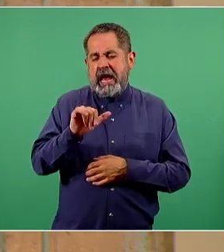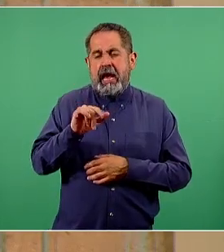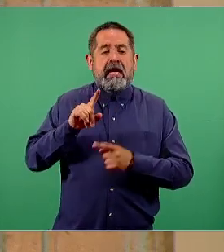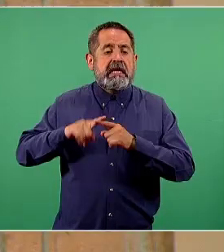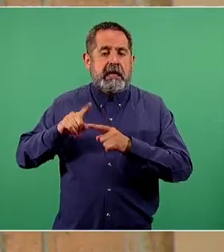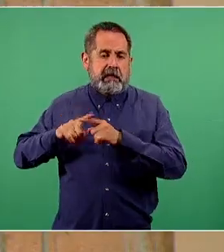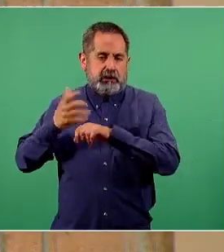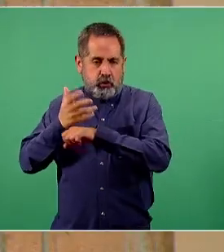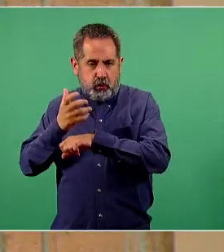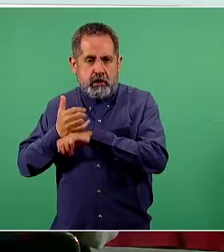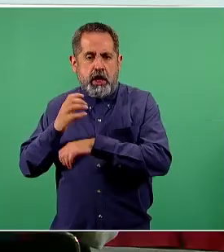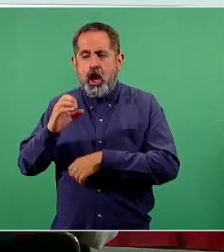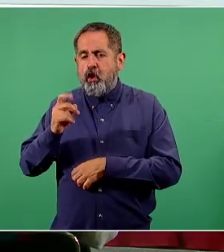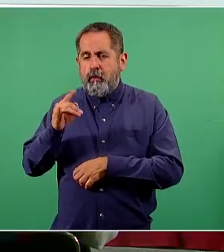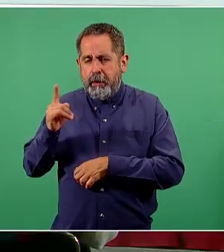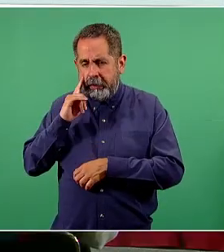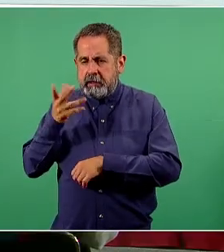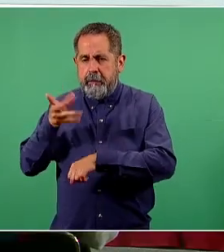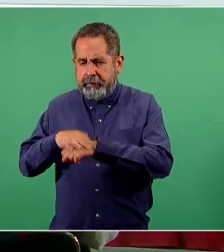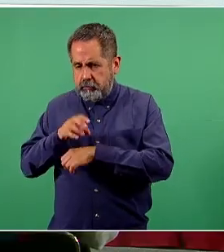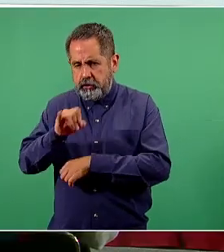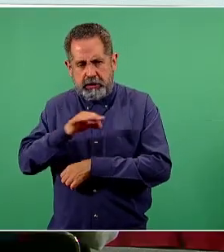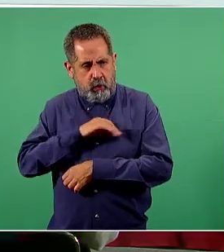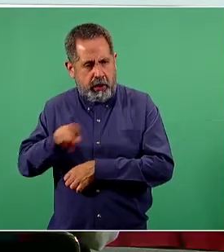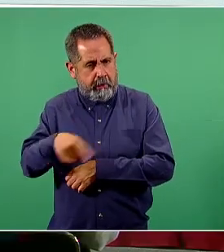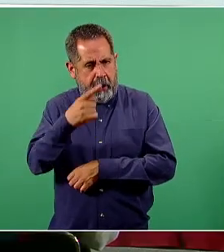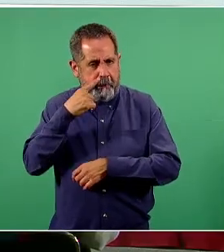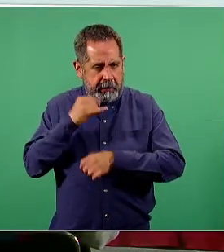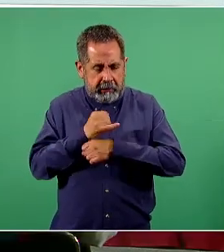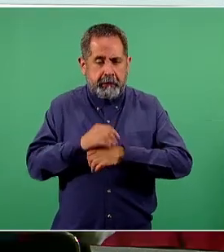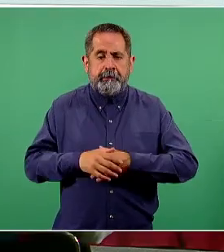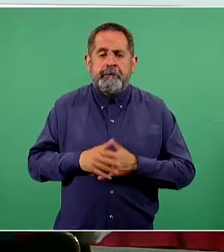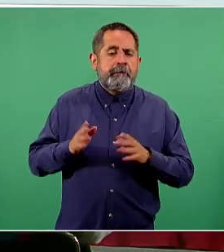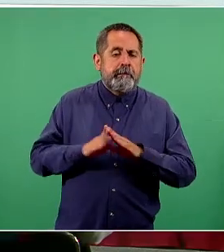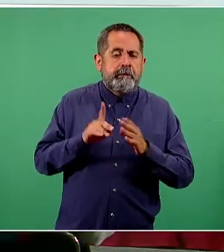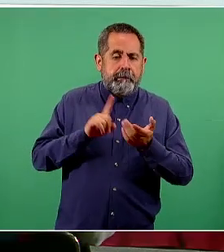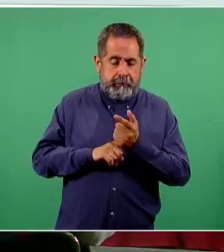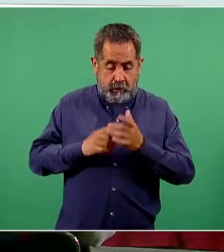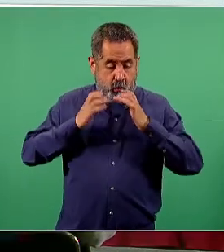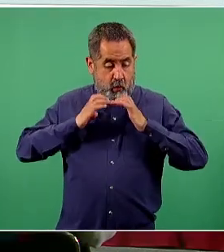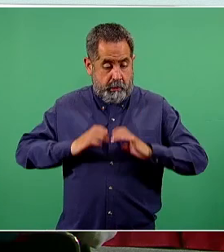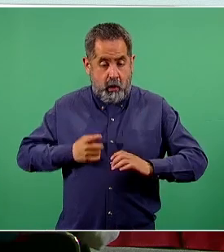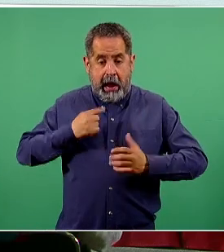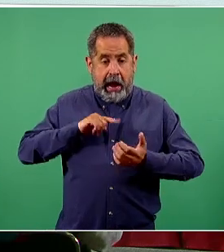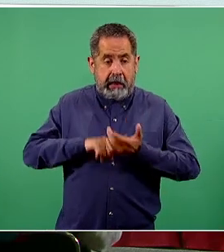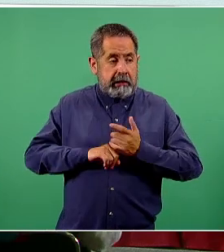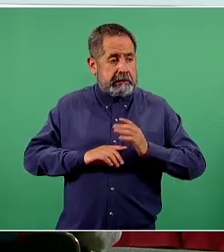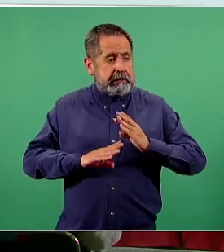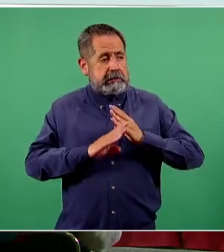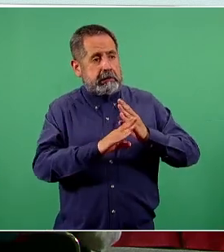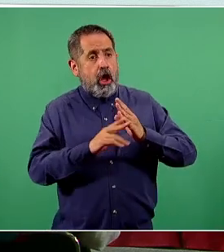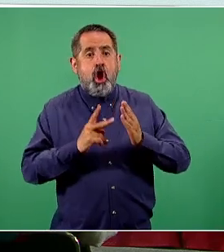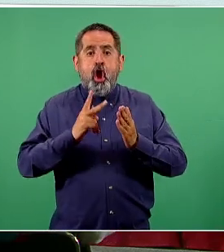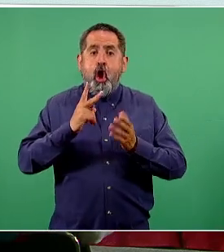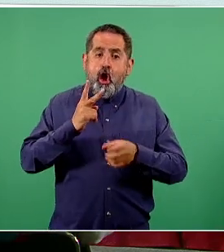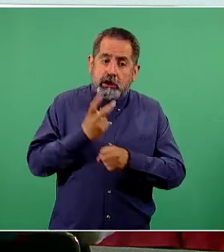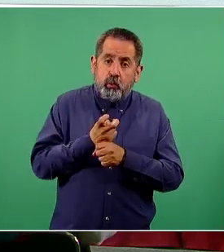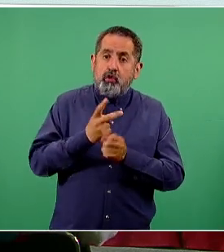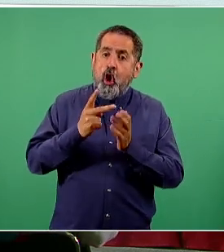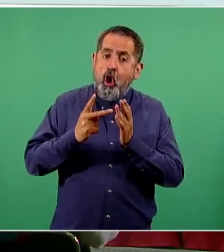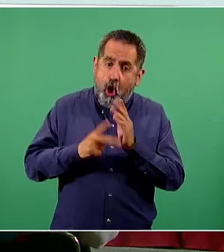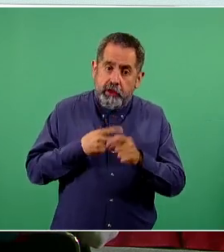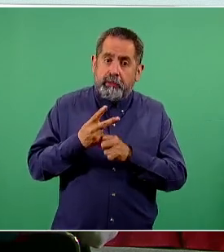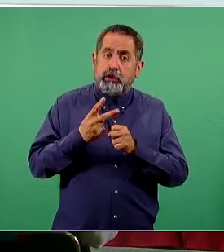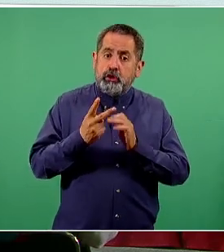la búsqueda de anticuerpos neutralizantes, es decir, anticuerpos que protegen de la reinfección. La siguiente,